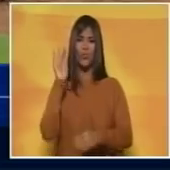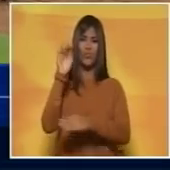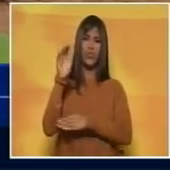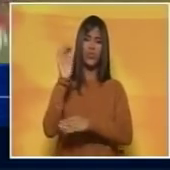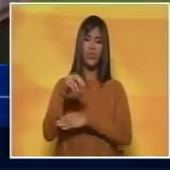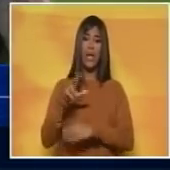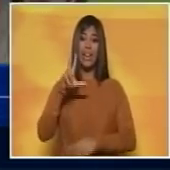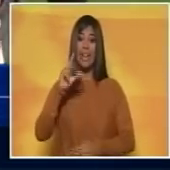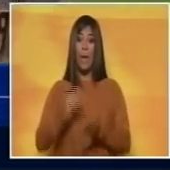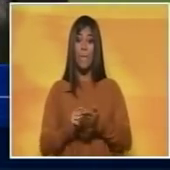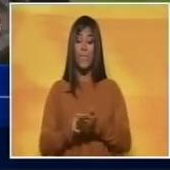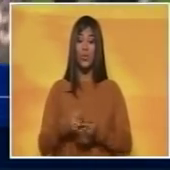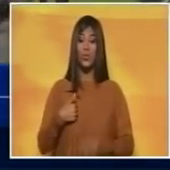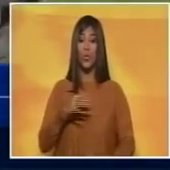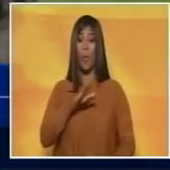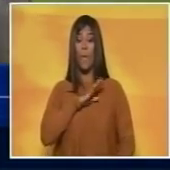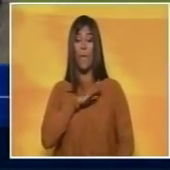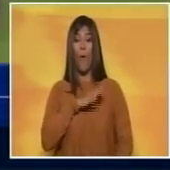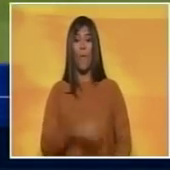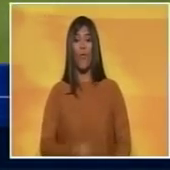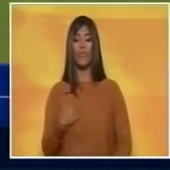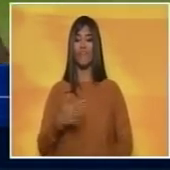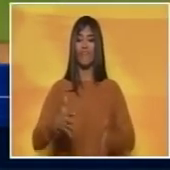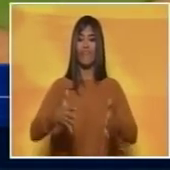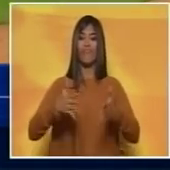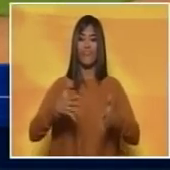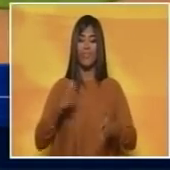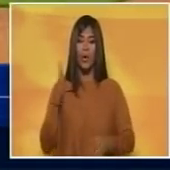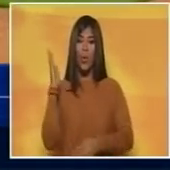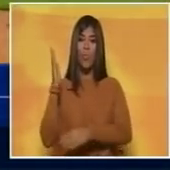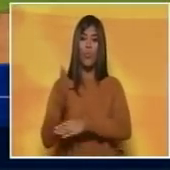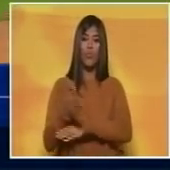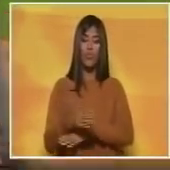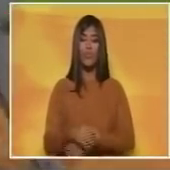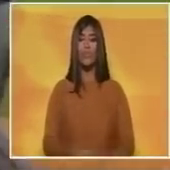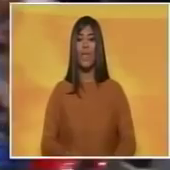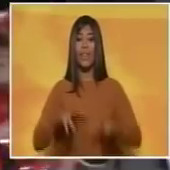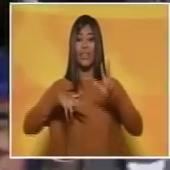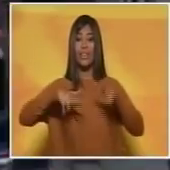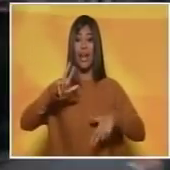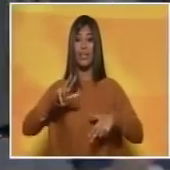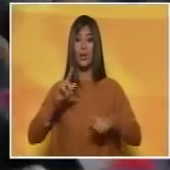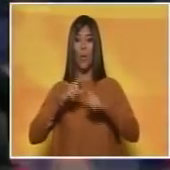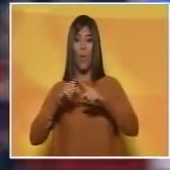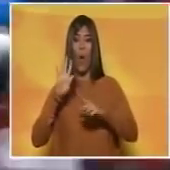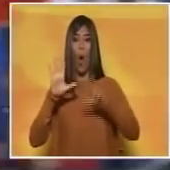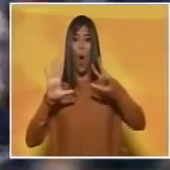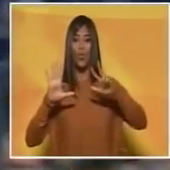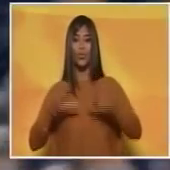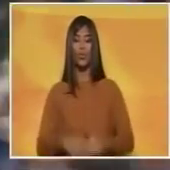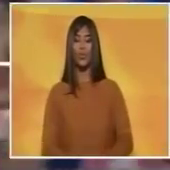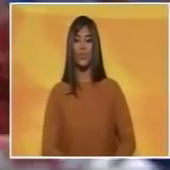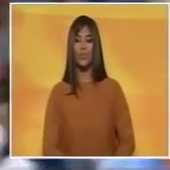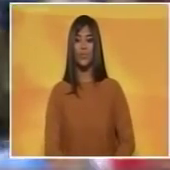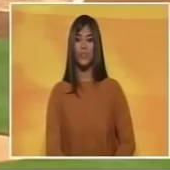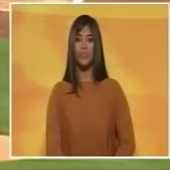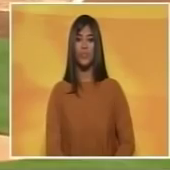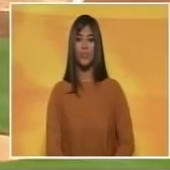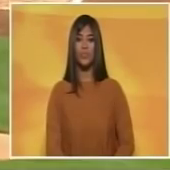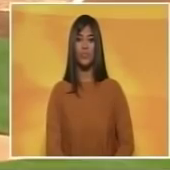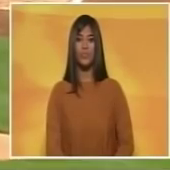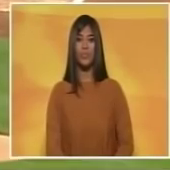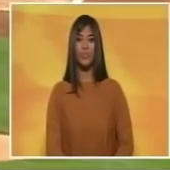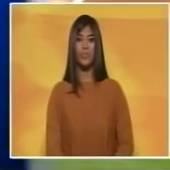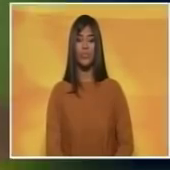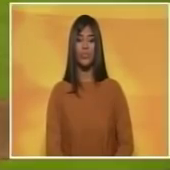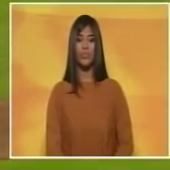y 3 carreras anotadas para liderar el triunfo de Arizona sobre Filadelfia, 13 carreras por 8.